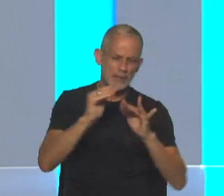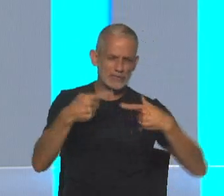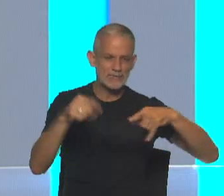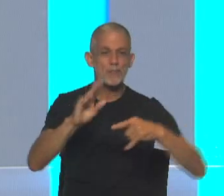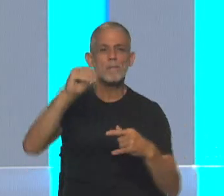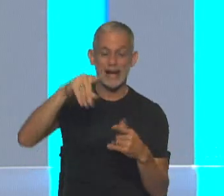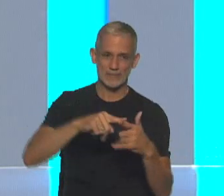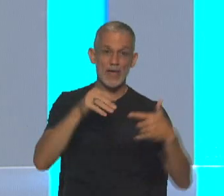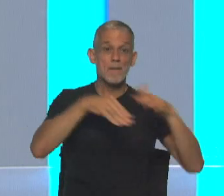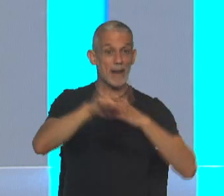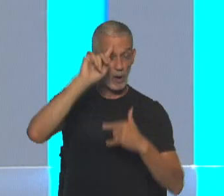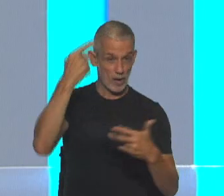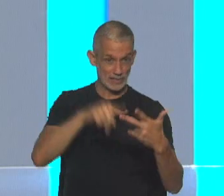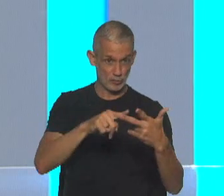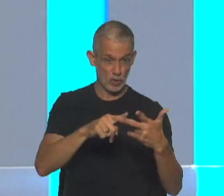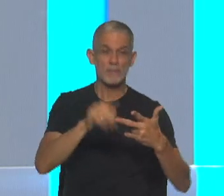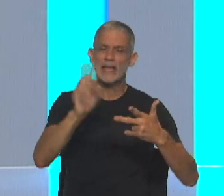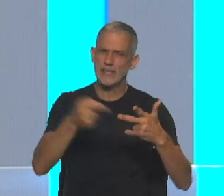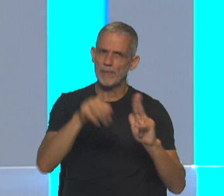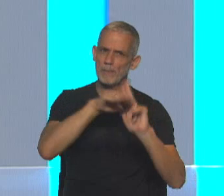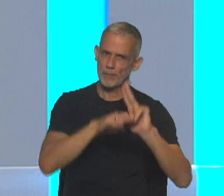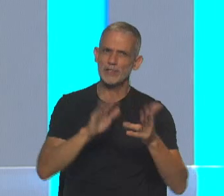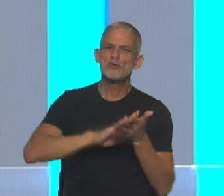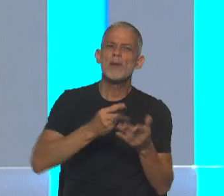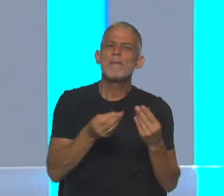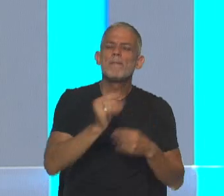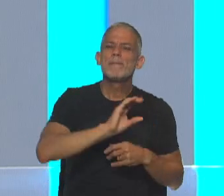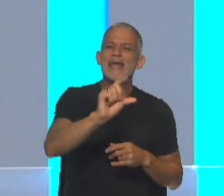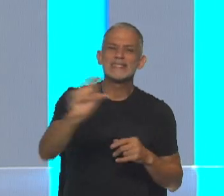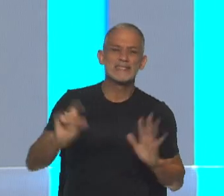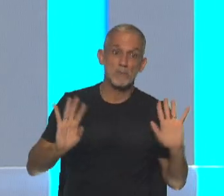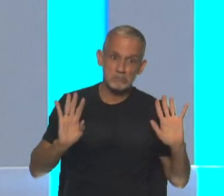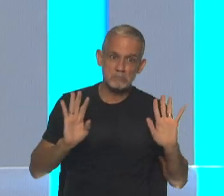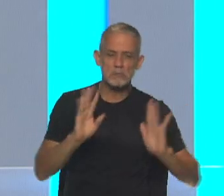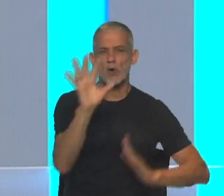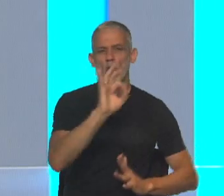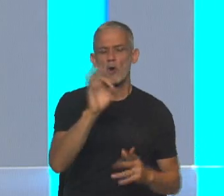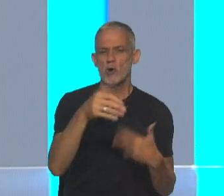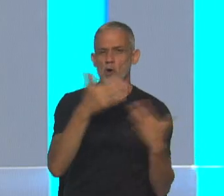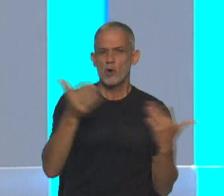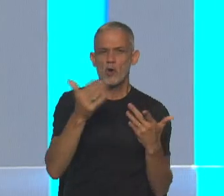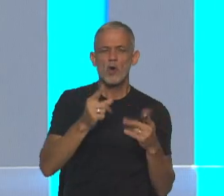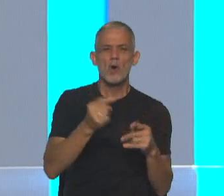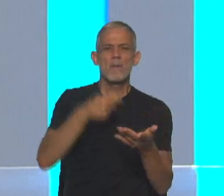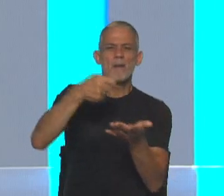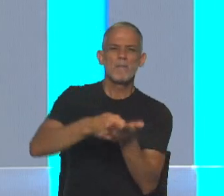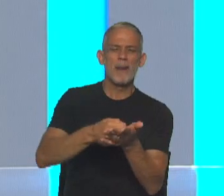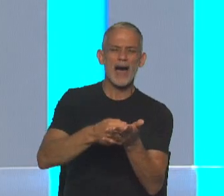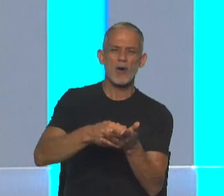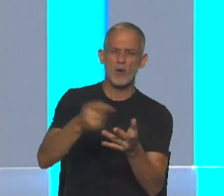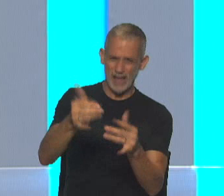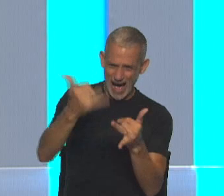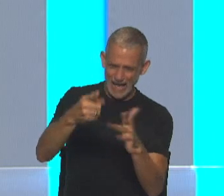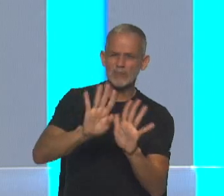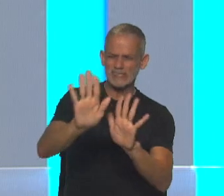el banco nación va a haber también medidas que tienen que ver con créditos o postergación de pago de crédito que